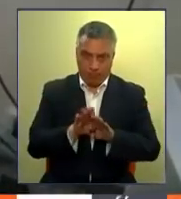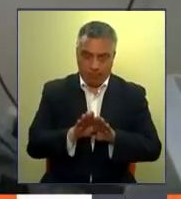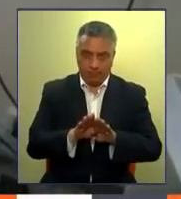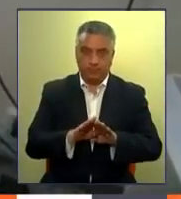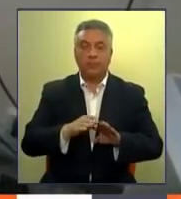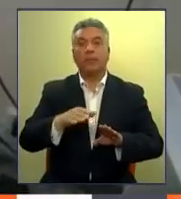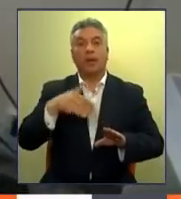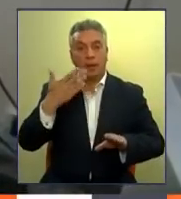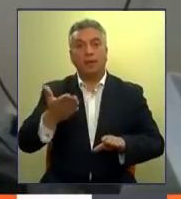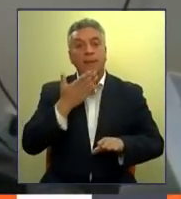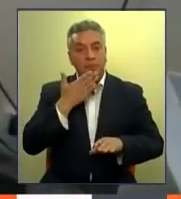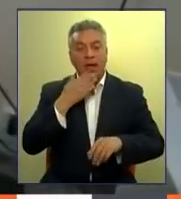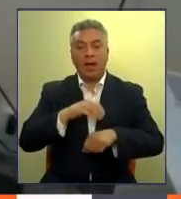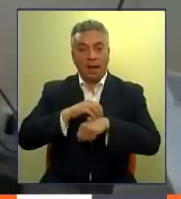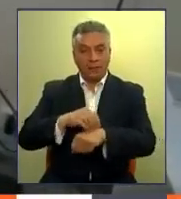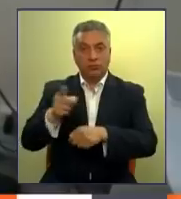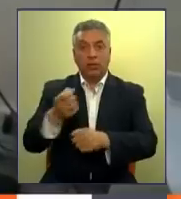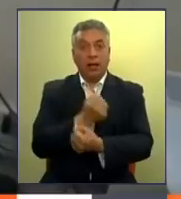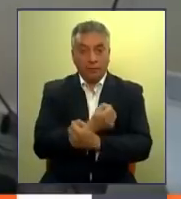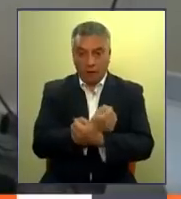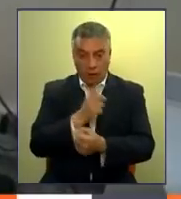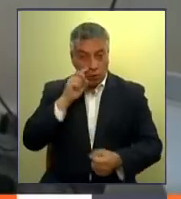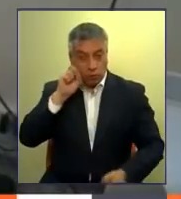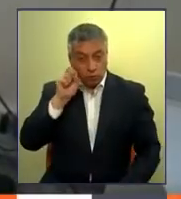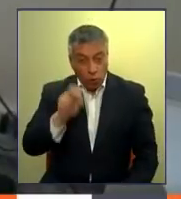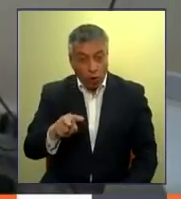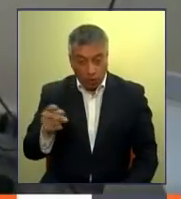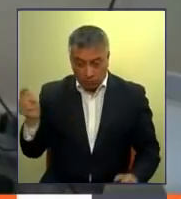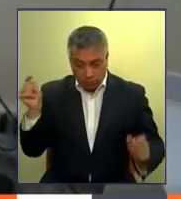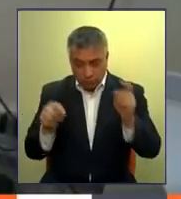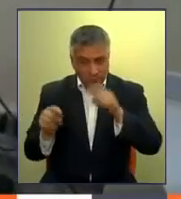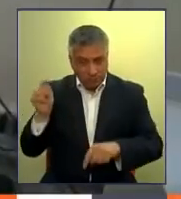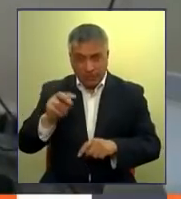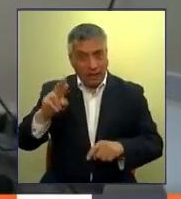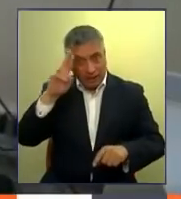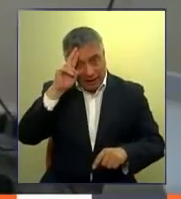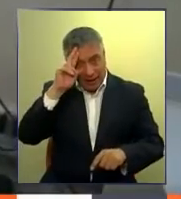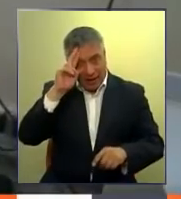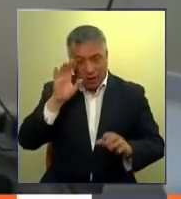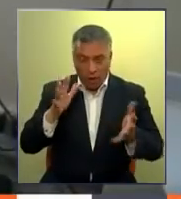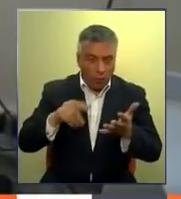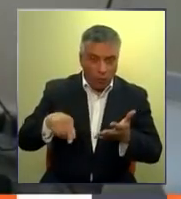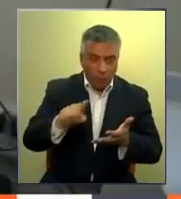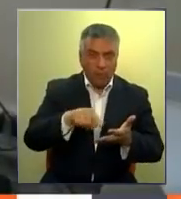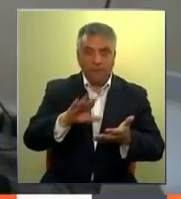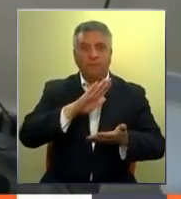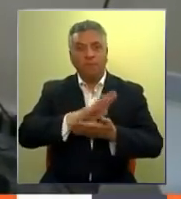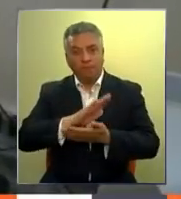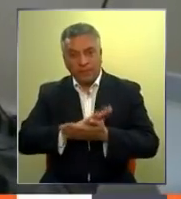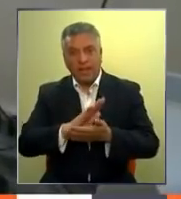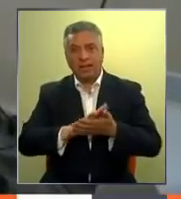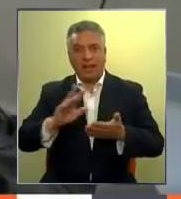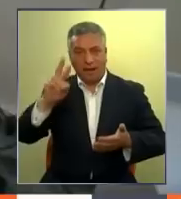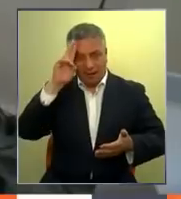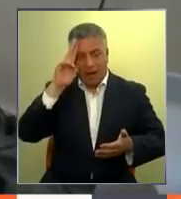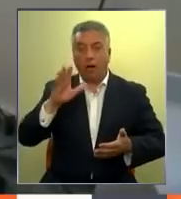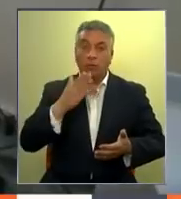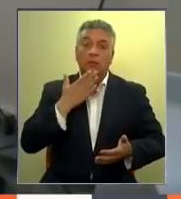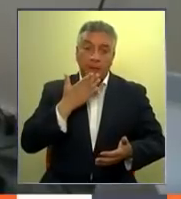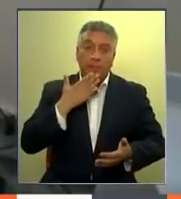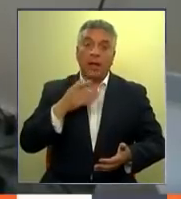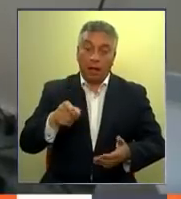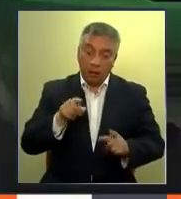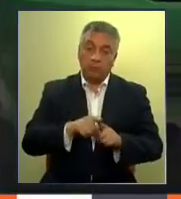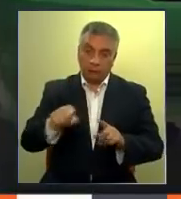a carabineros cada vez que se ha producido alguna incivilidad o alguna fiesta clandestina como es el caso de lo que